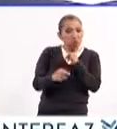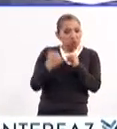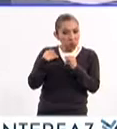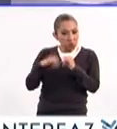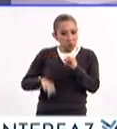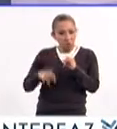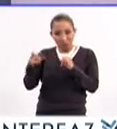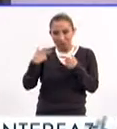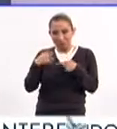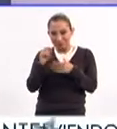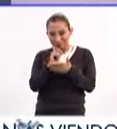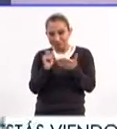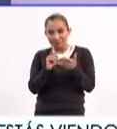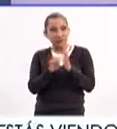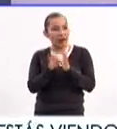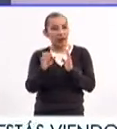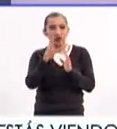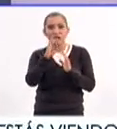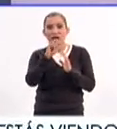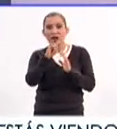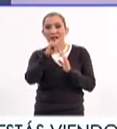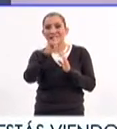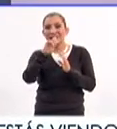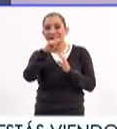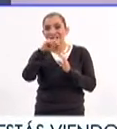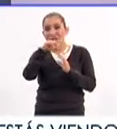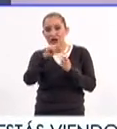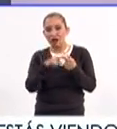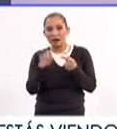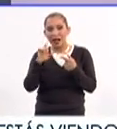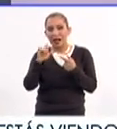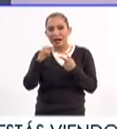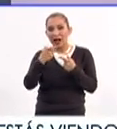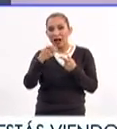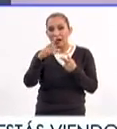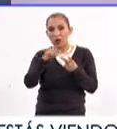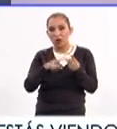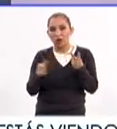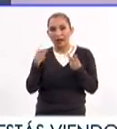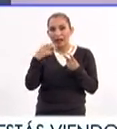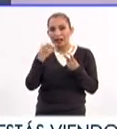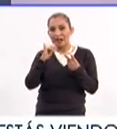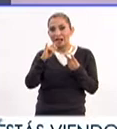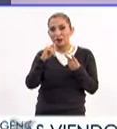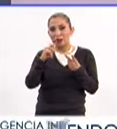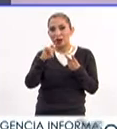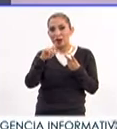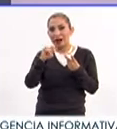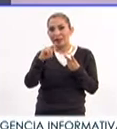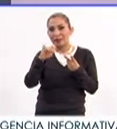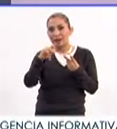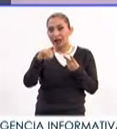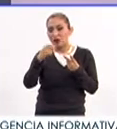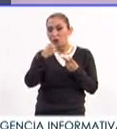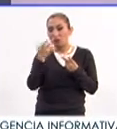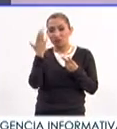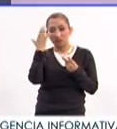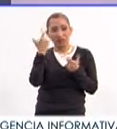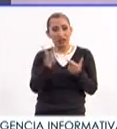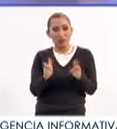autores que trata está, por ejemplo, Rosario Castellanos, está Elena Garro, está Ignacio Manuel Altamirano, que es uno de los